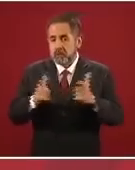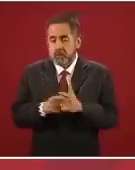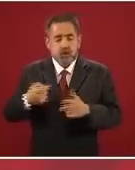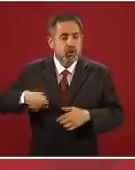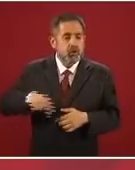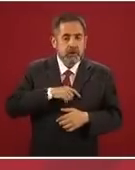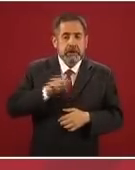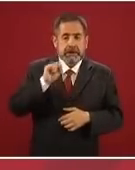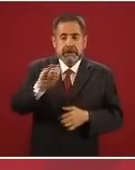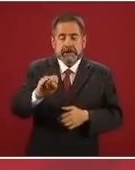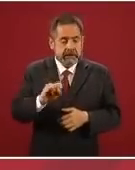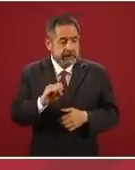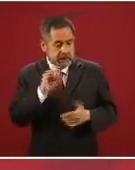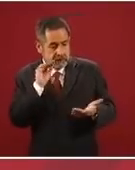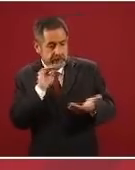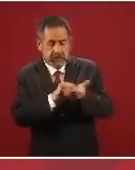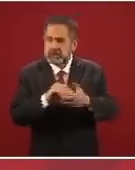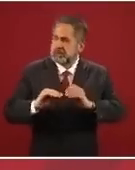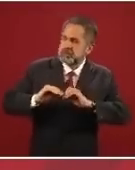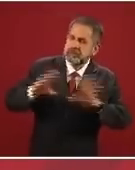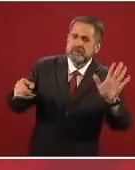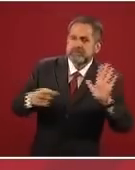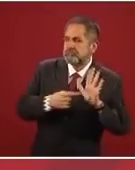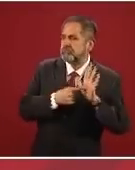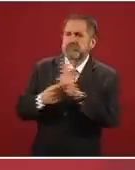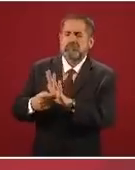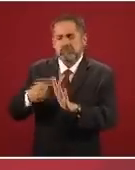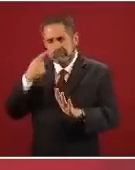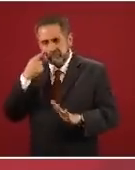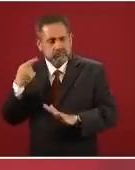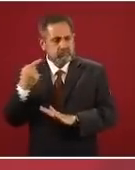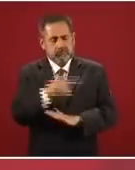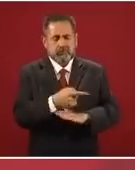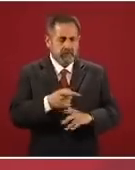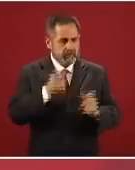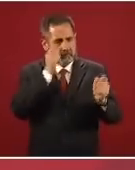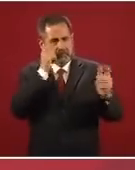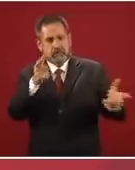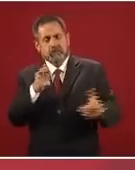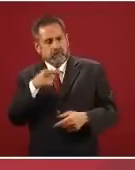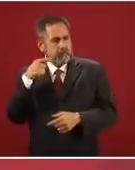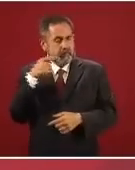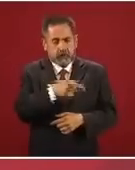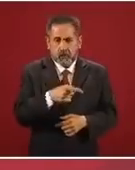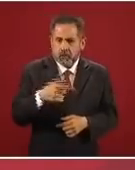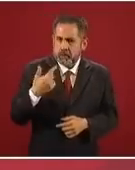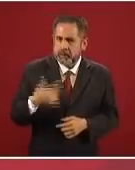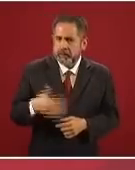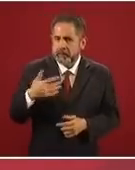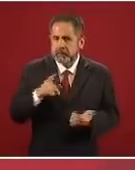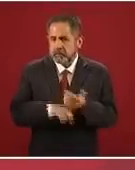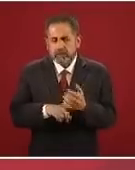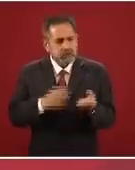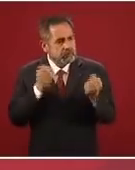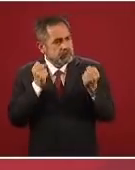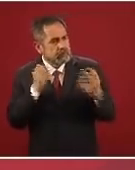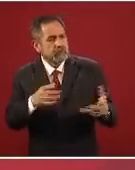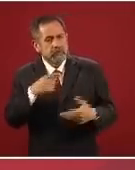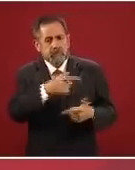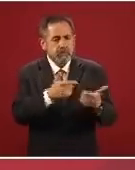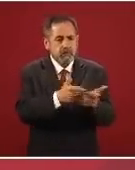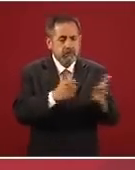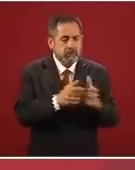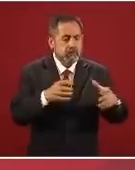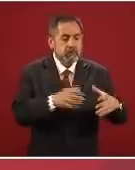sí sacamos a la luz una situación que nos llamó enormemente la atención. Que hubiera un